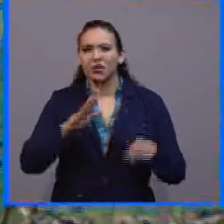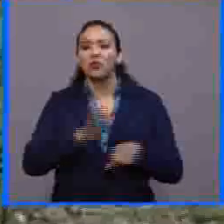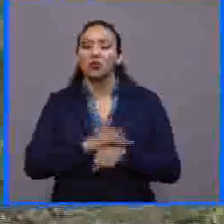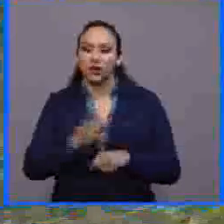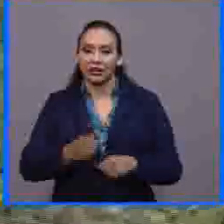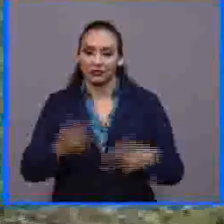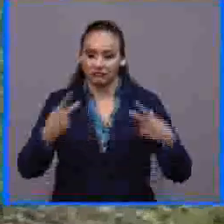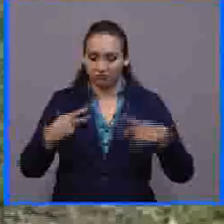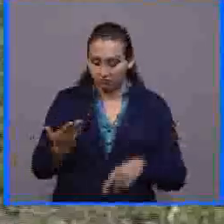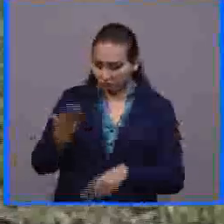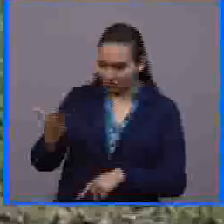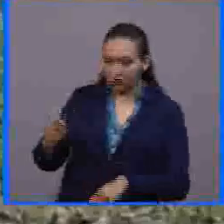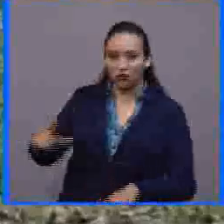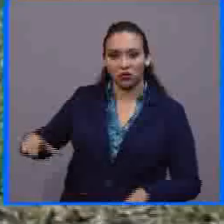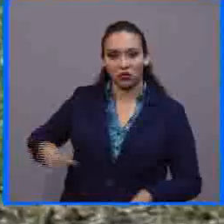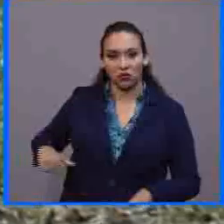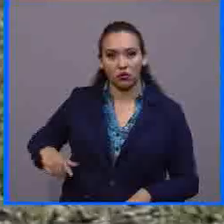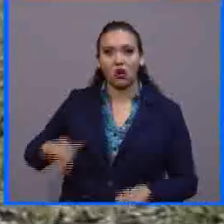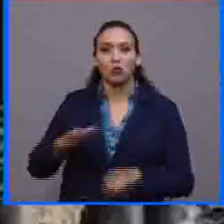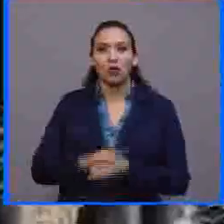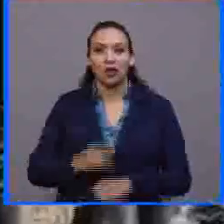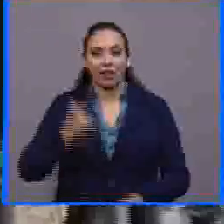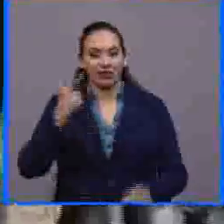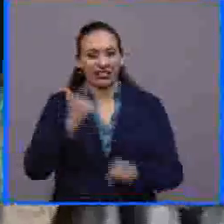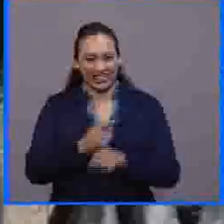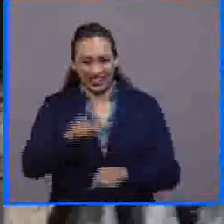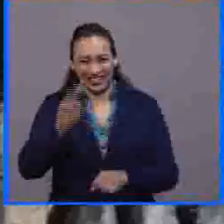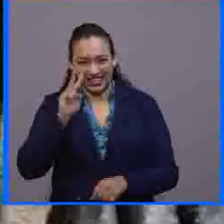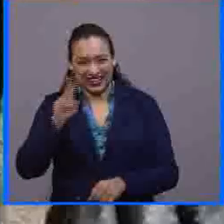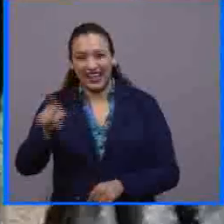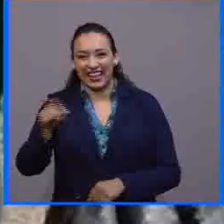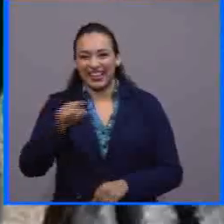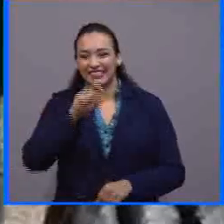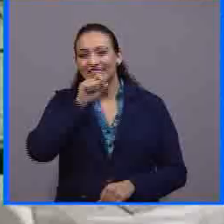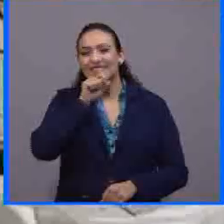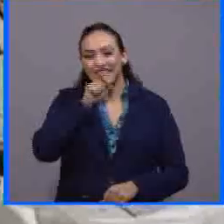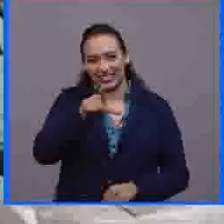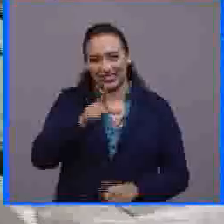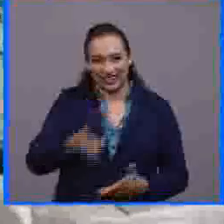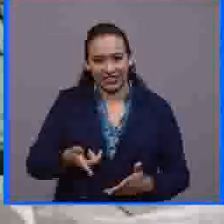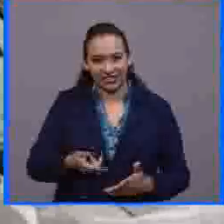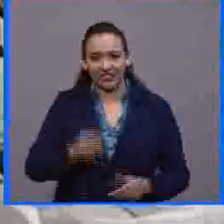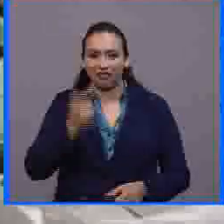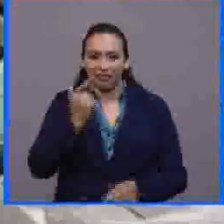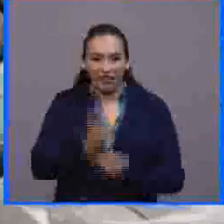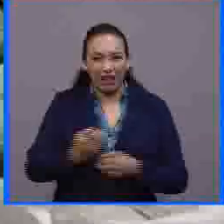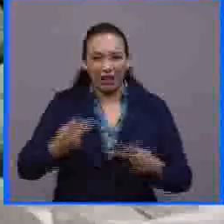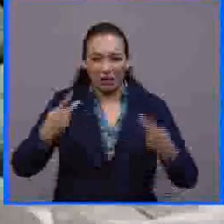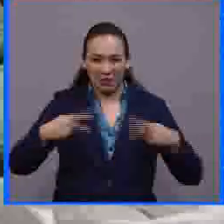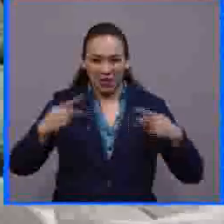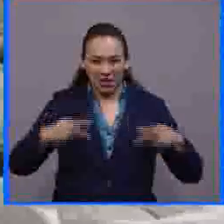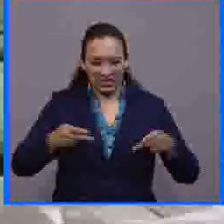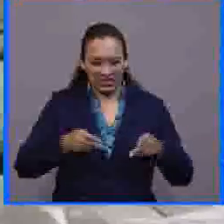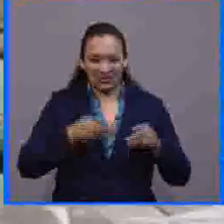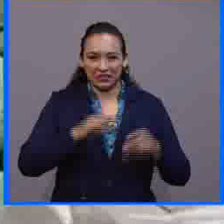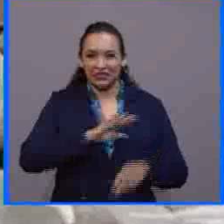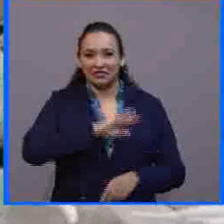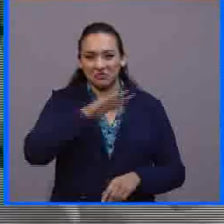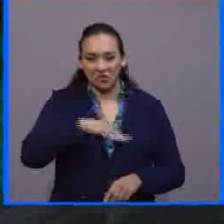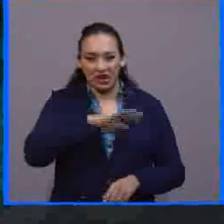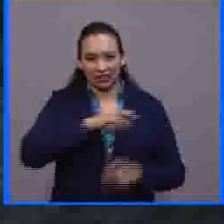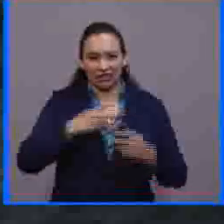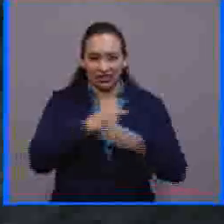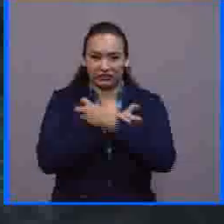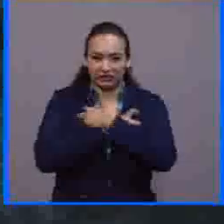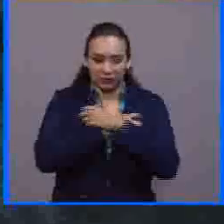la sociedad, pues frente a estos hallazgos allá en Tehuitlán, Jalisco, hechos que aún deben ser esclarecidos, por lo que